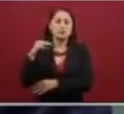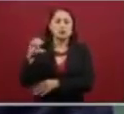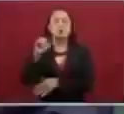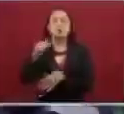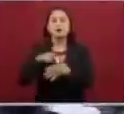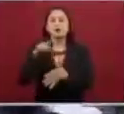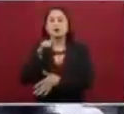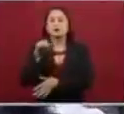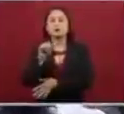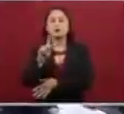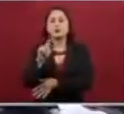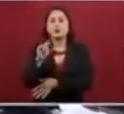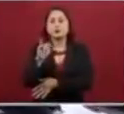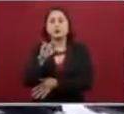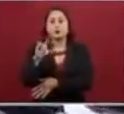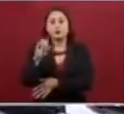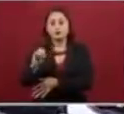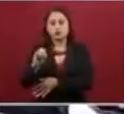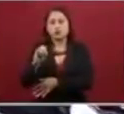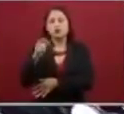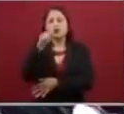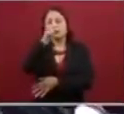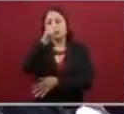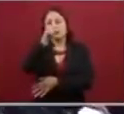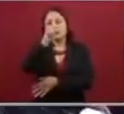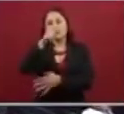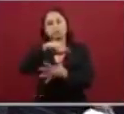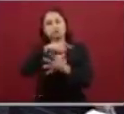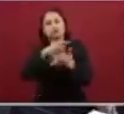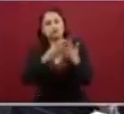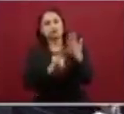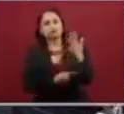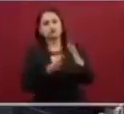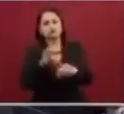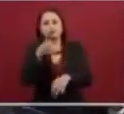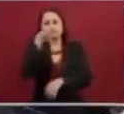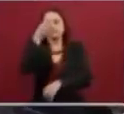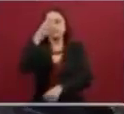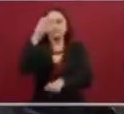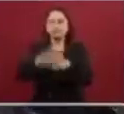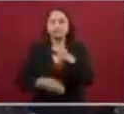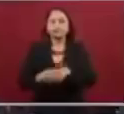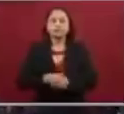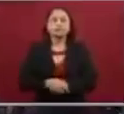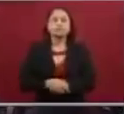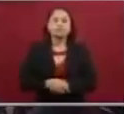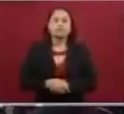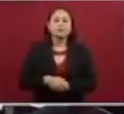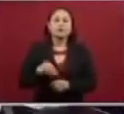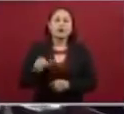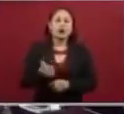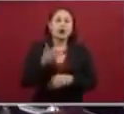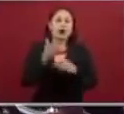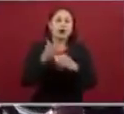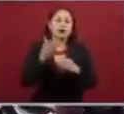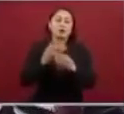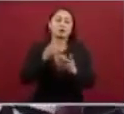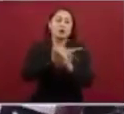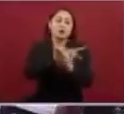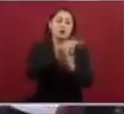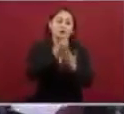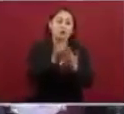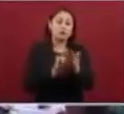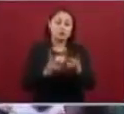Jalisco, entre otras. Está en marcha el programa de desarrollo integral